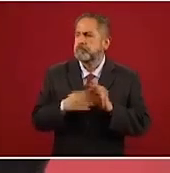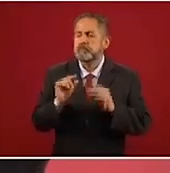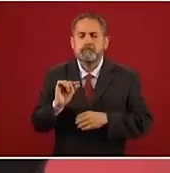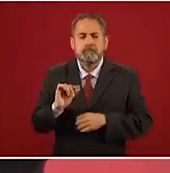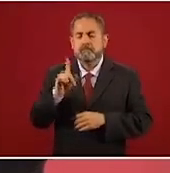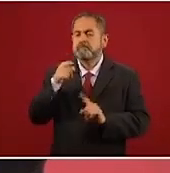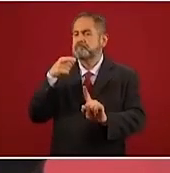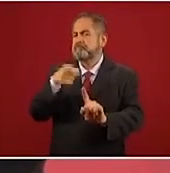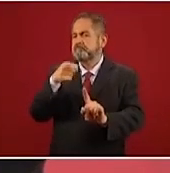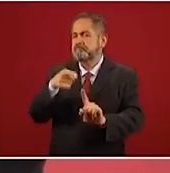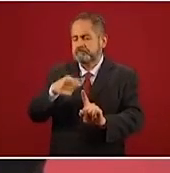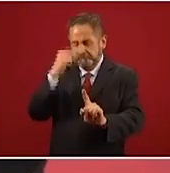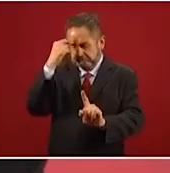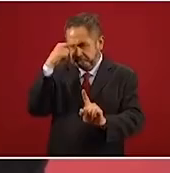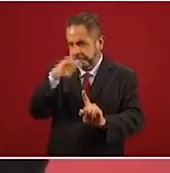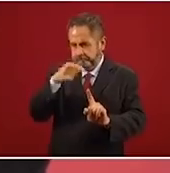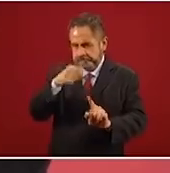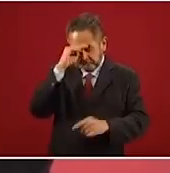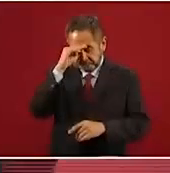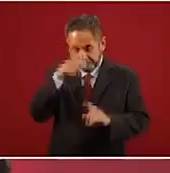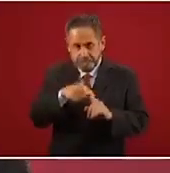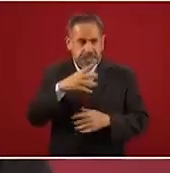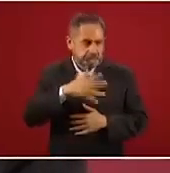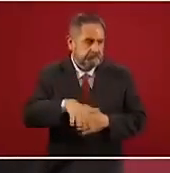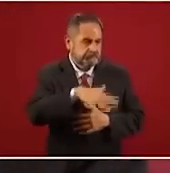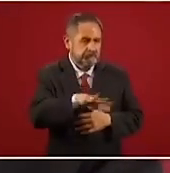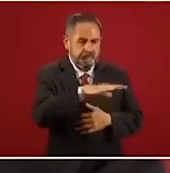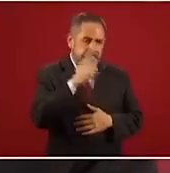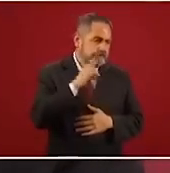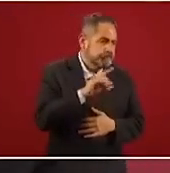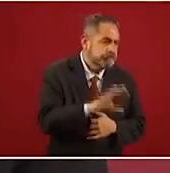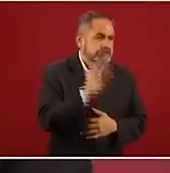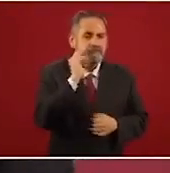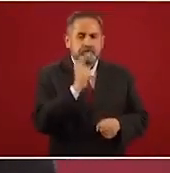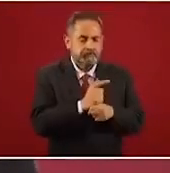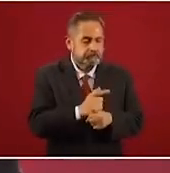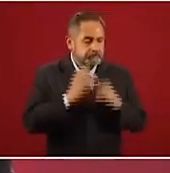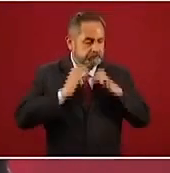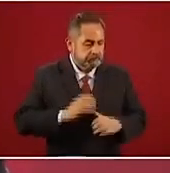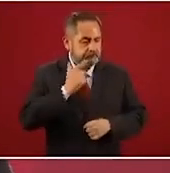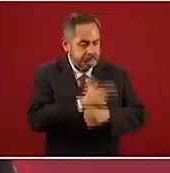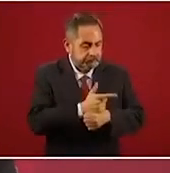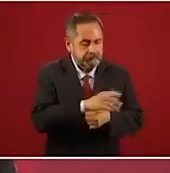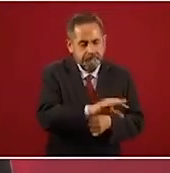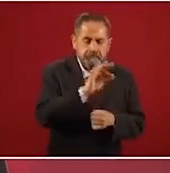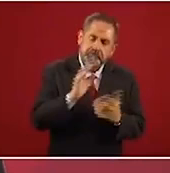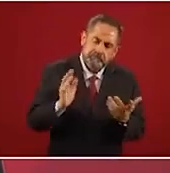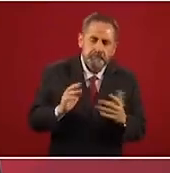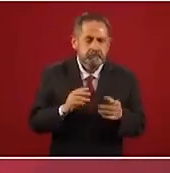prioridad lo de la búsqueda y la identificación